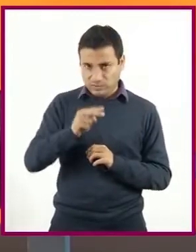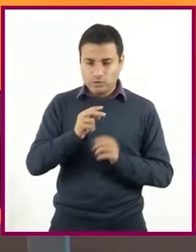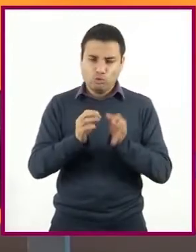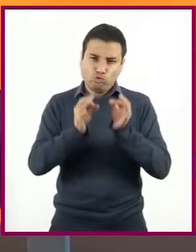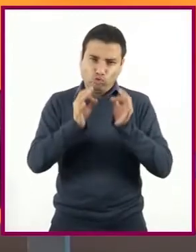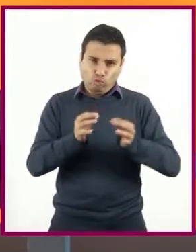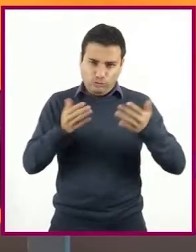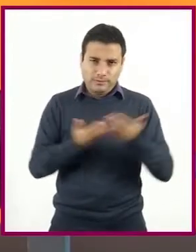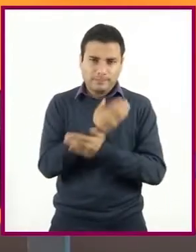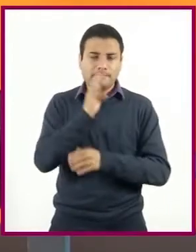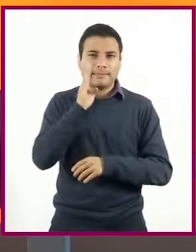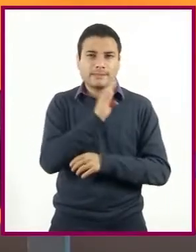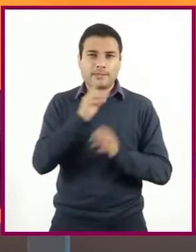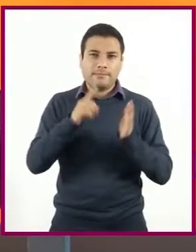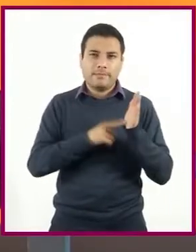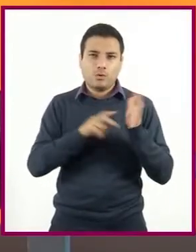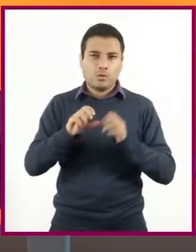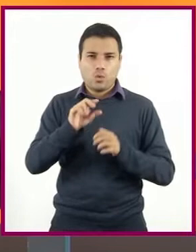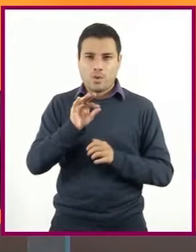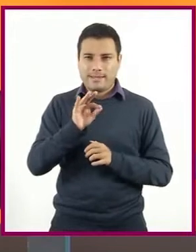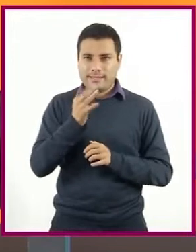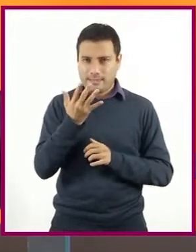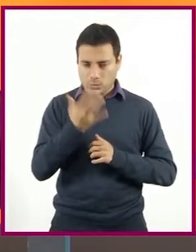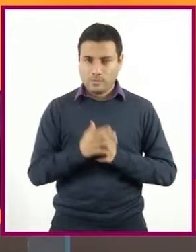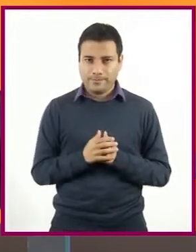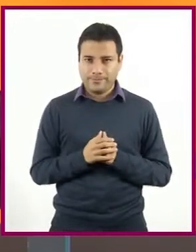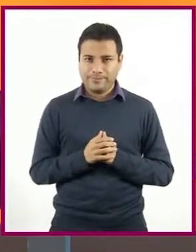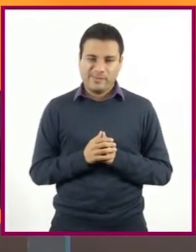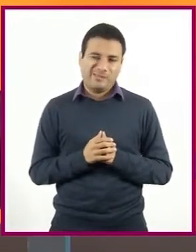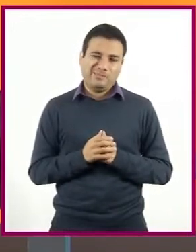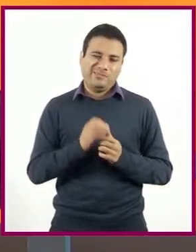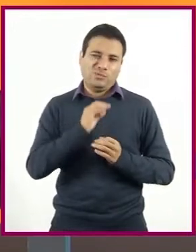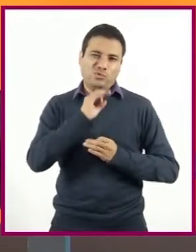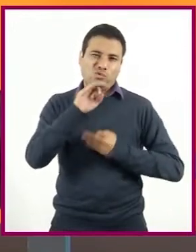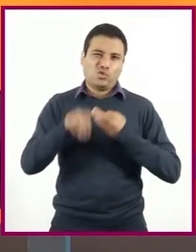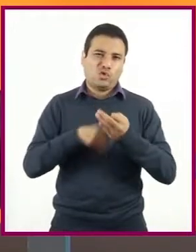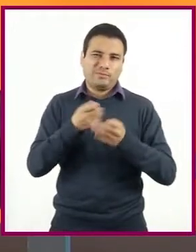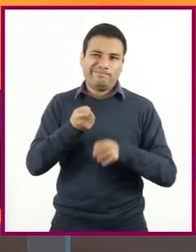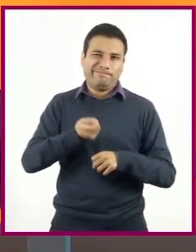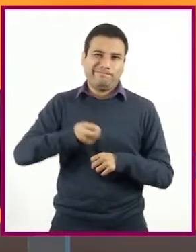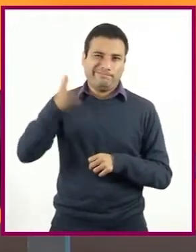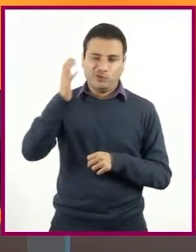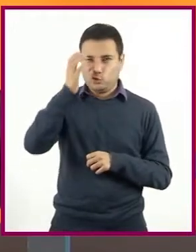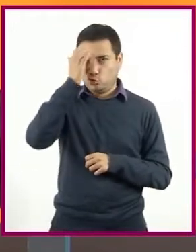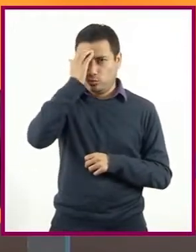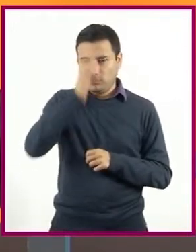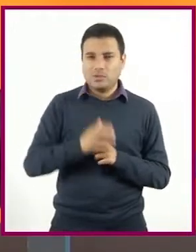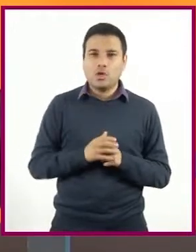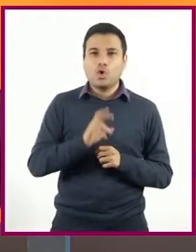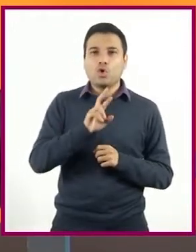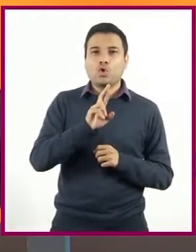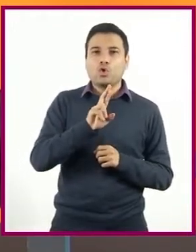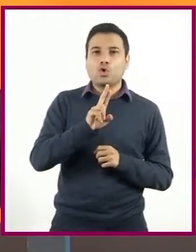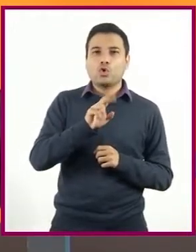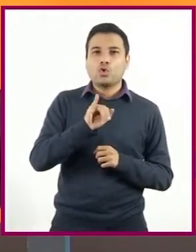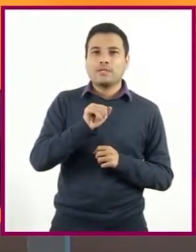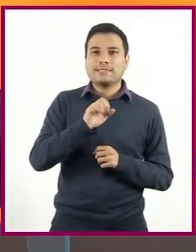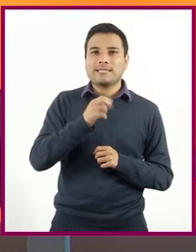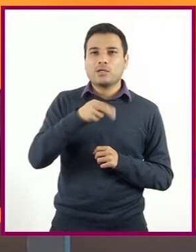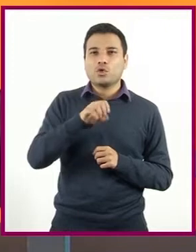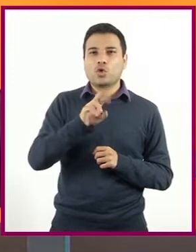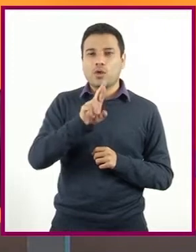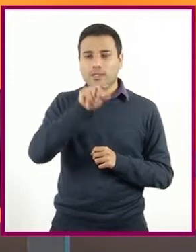Mazatlán, Sinaloa, en 1845. Conocida internacionalmente como el Ruiseñor Mexicano. Con